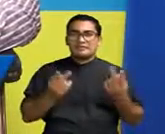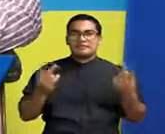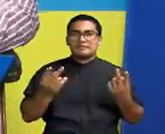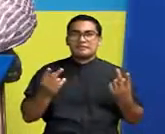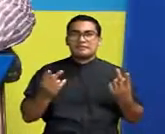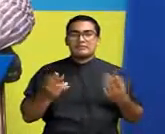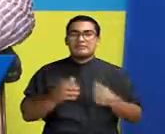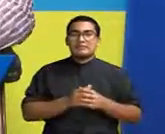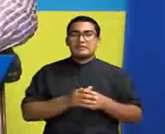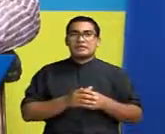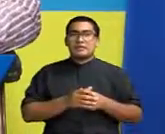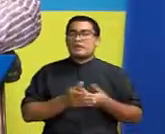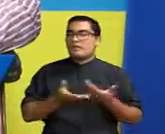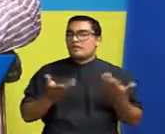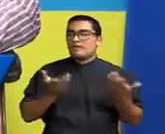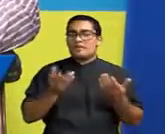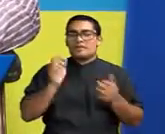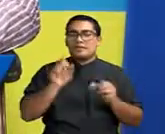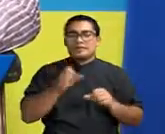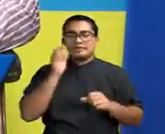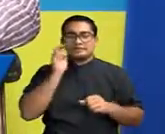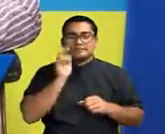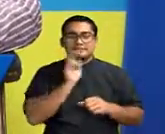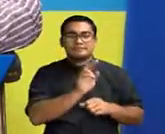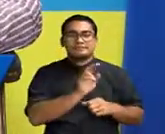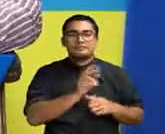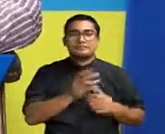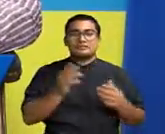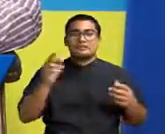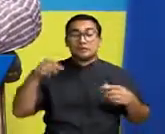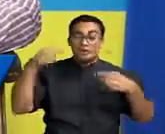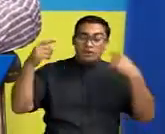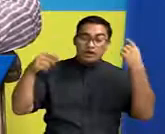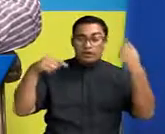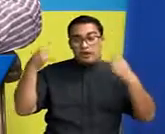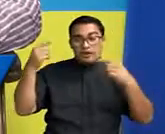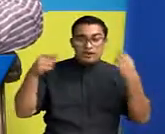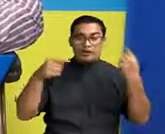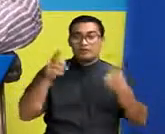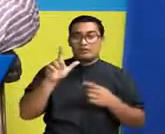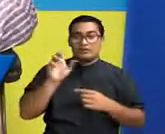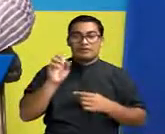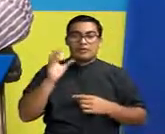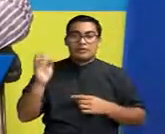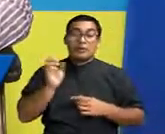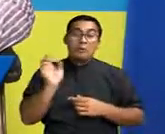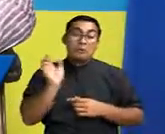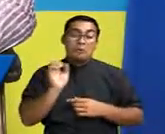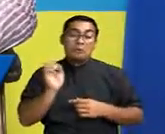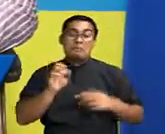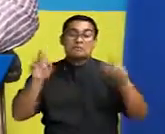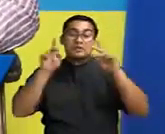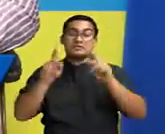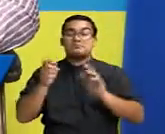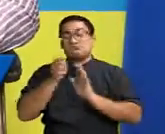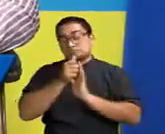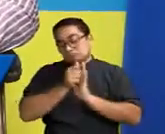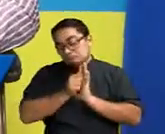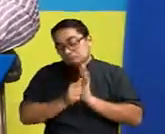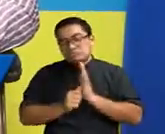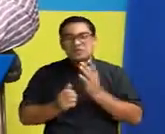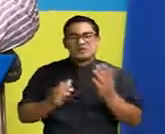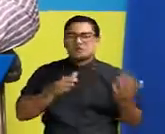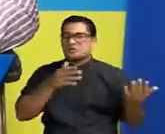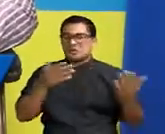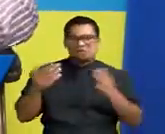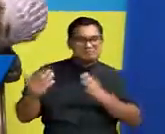sea, ¿cómo se le puede ver más? ¿Como maníaco en el episodio maníaco o en el episodio depresivo? Una